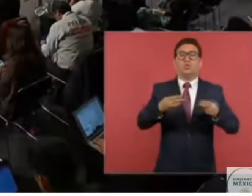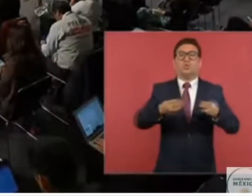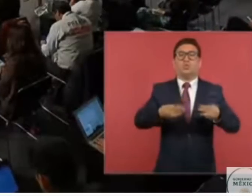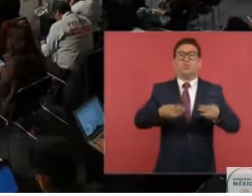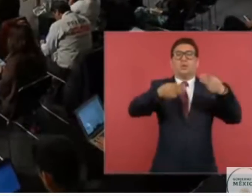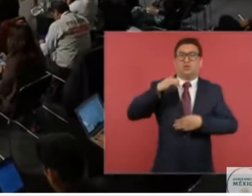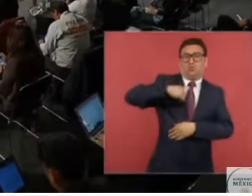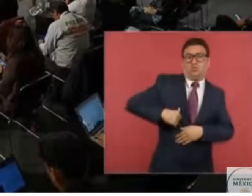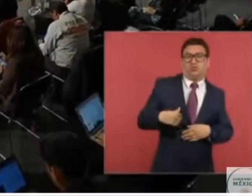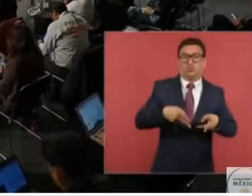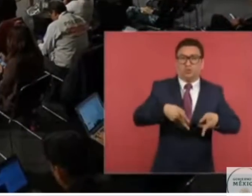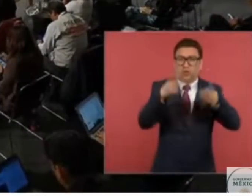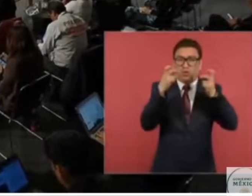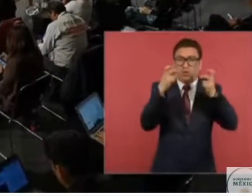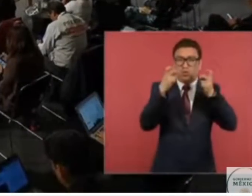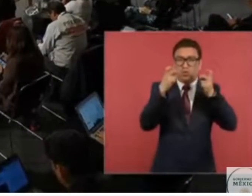Rata.